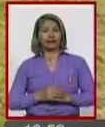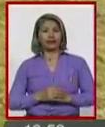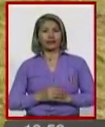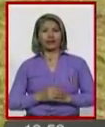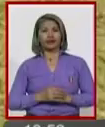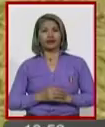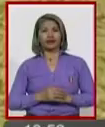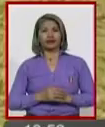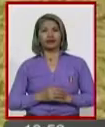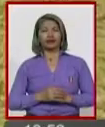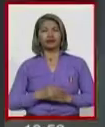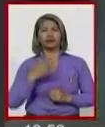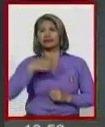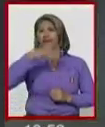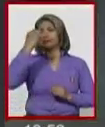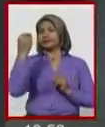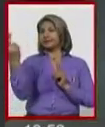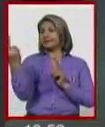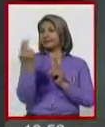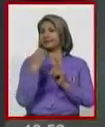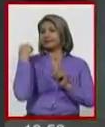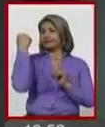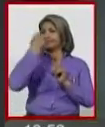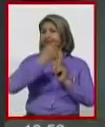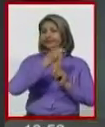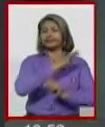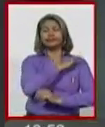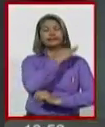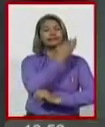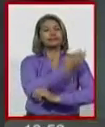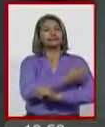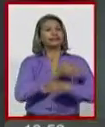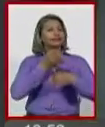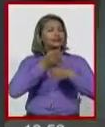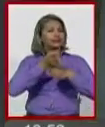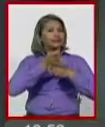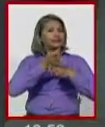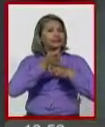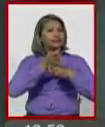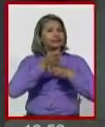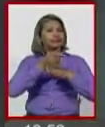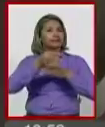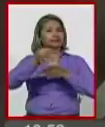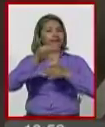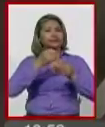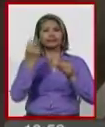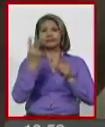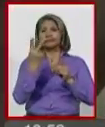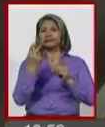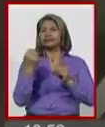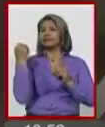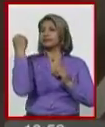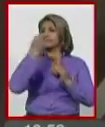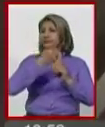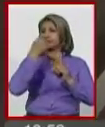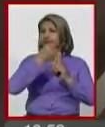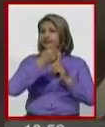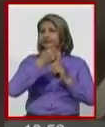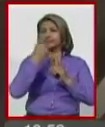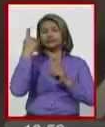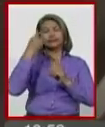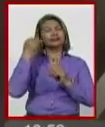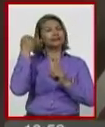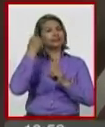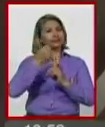a quien hacen aplacar toda su ira, golpeándolo brutalmente con el palo, turnándose cada uno de ellos